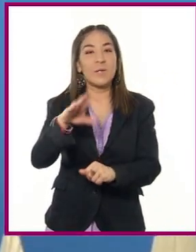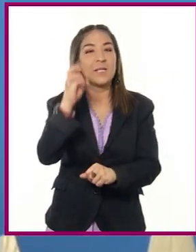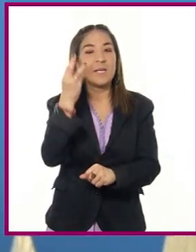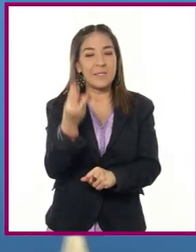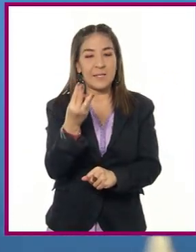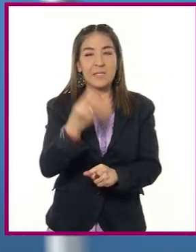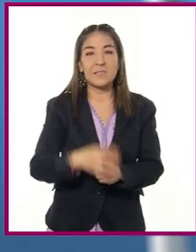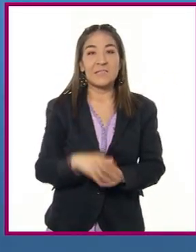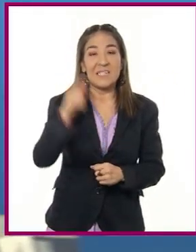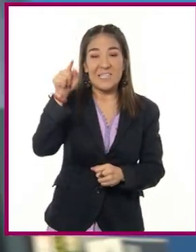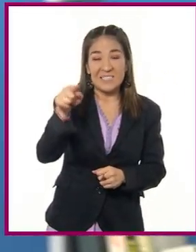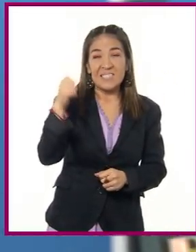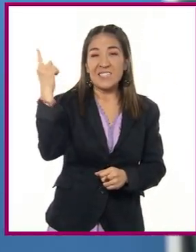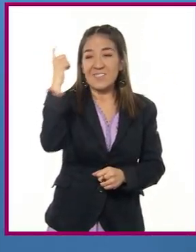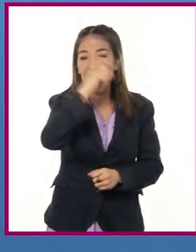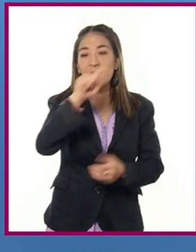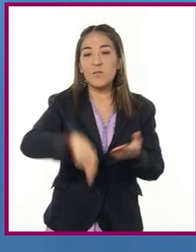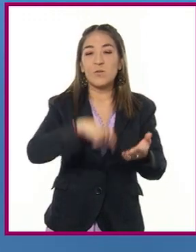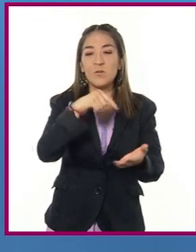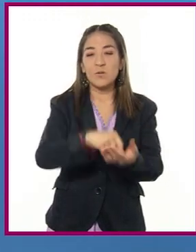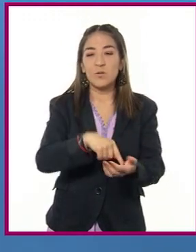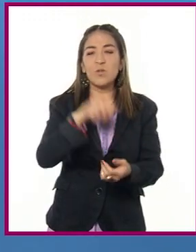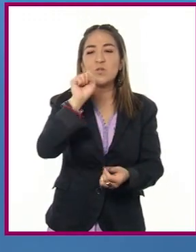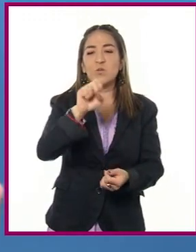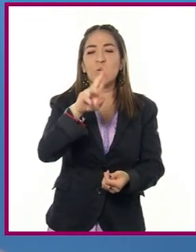1950-1953, la crisis del Canal de Suez,